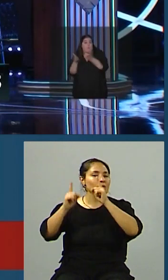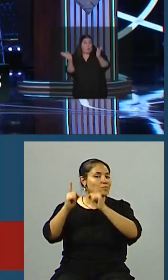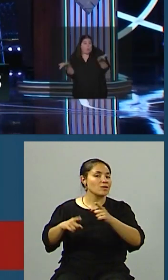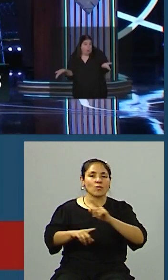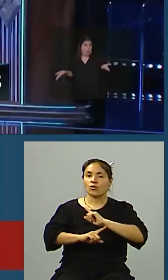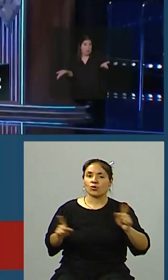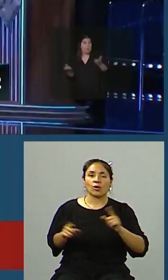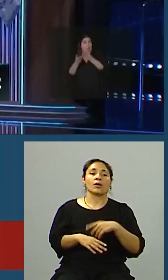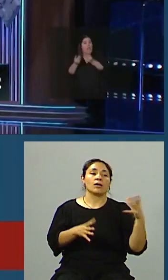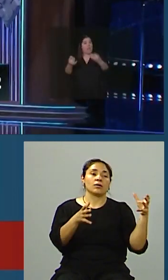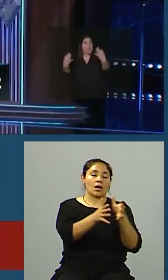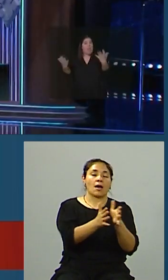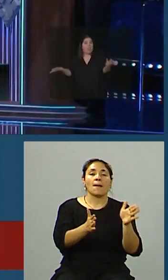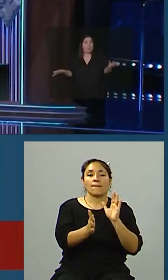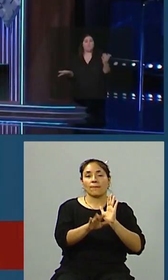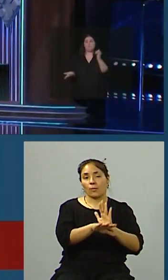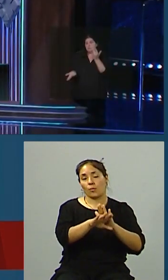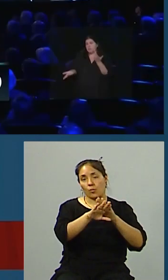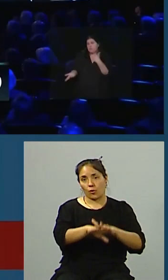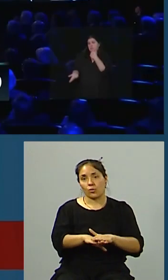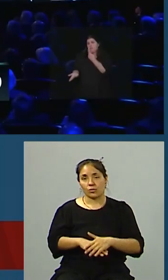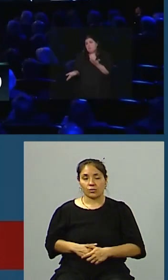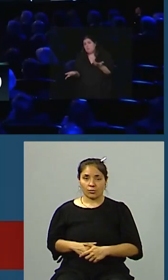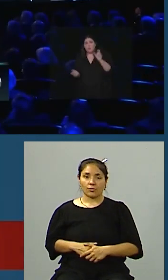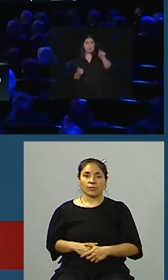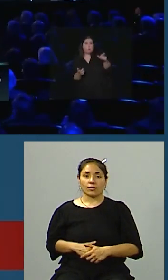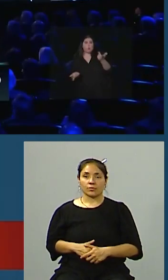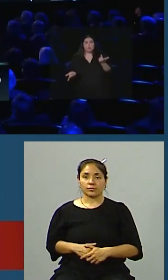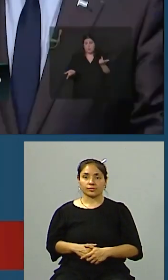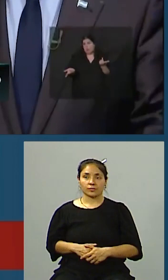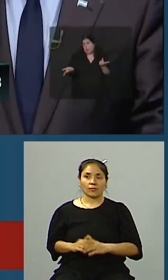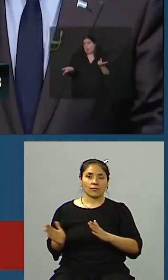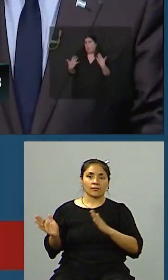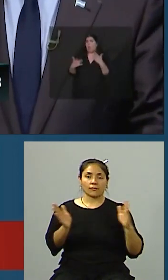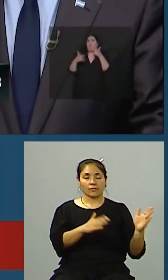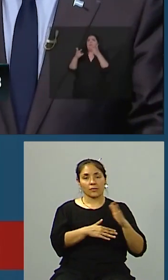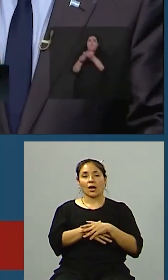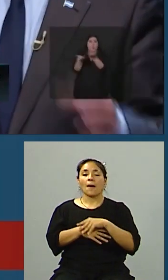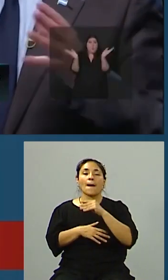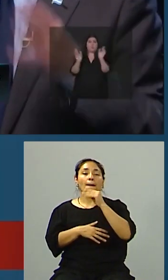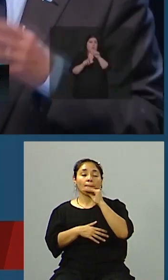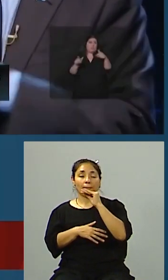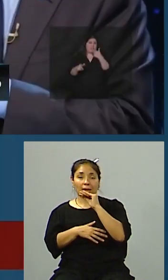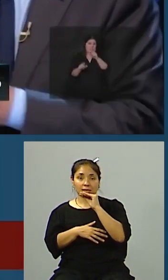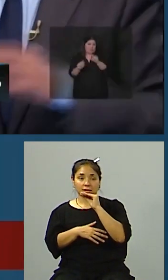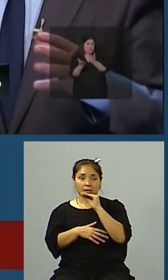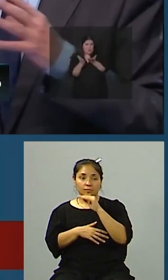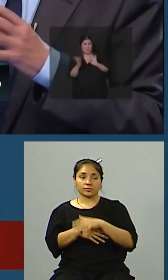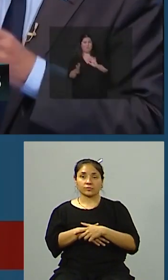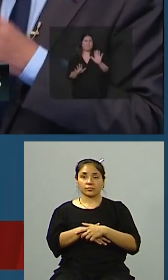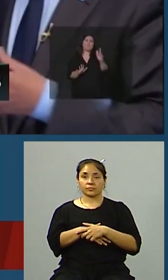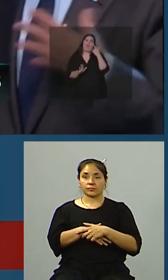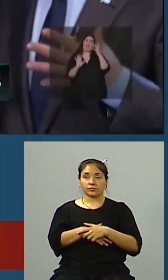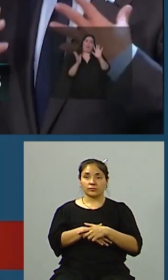este déficit que señalas. Lucas, hay otra situación y ya hablamos un poco de Massa en esto. Vos hablabas, bueno, el